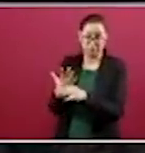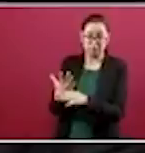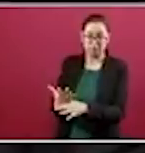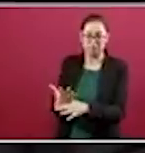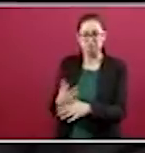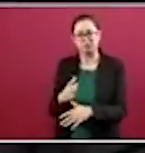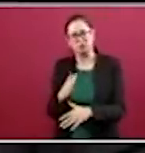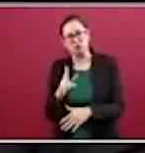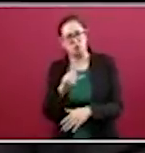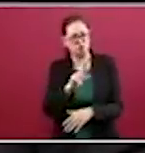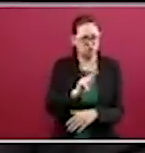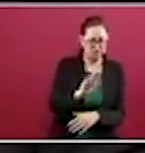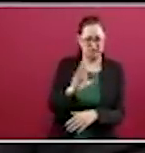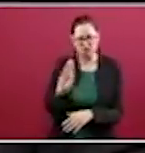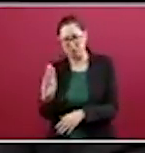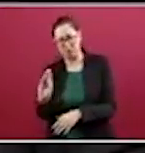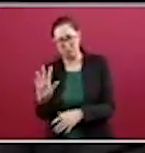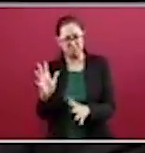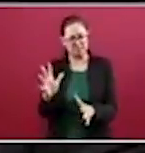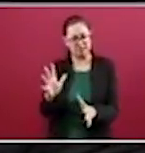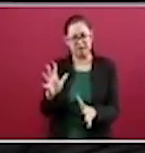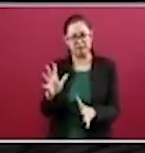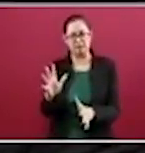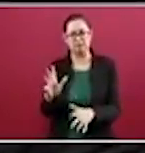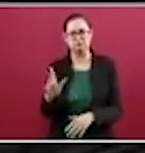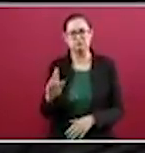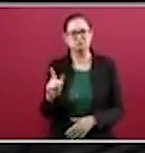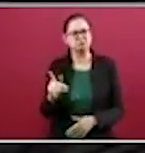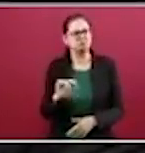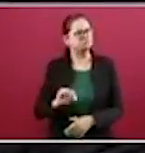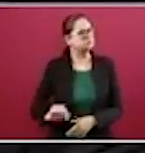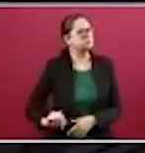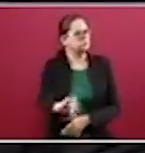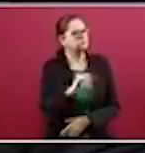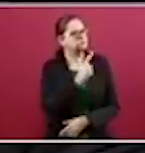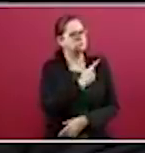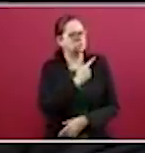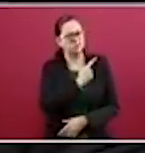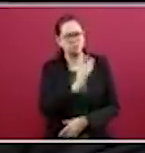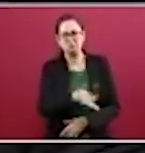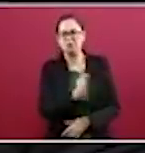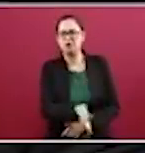no sé si 80 o 90, están a favor.